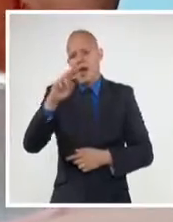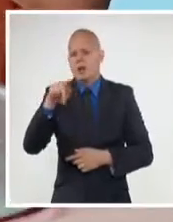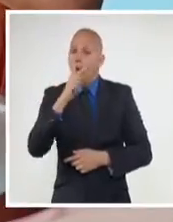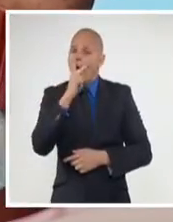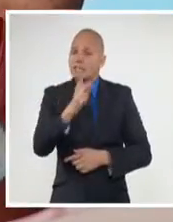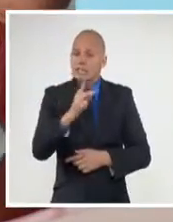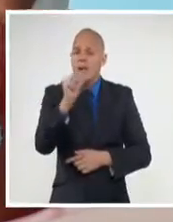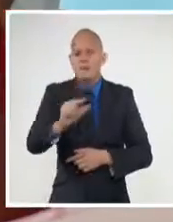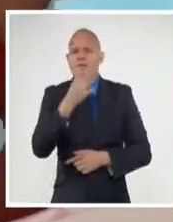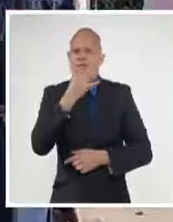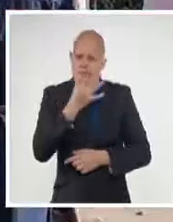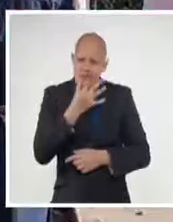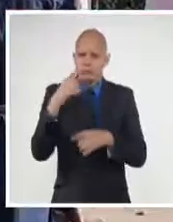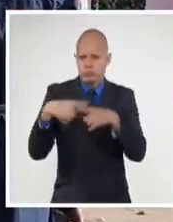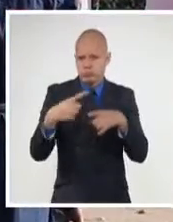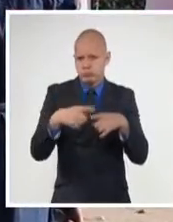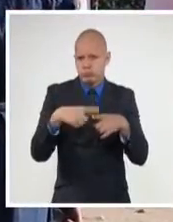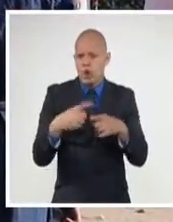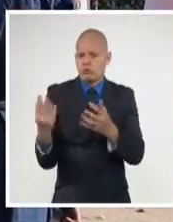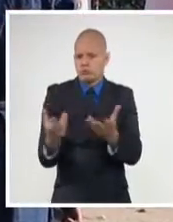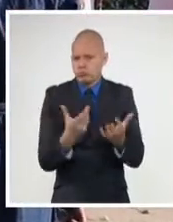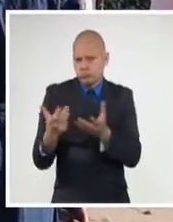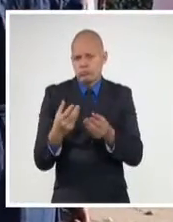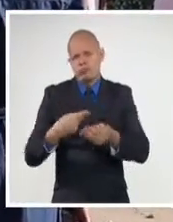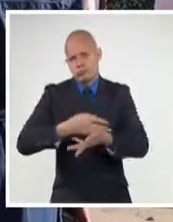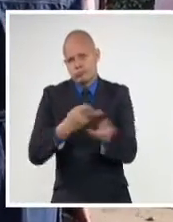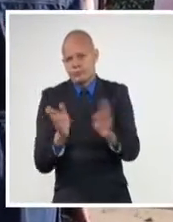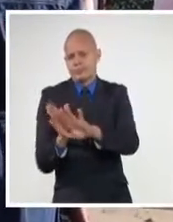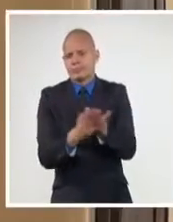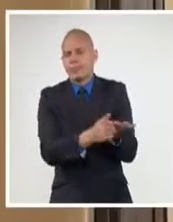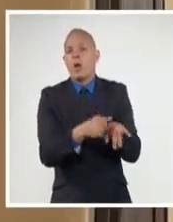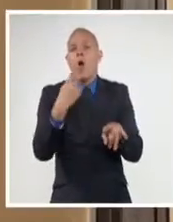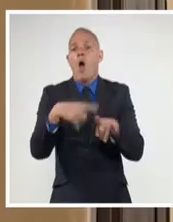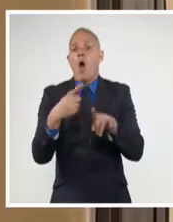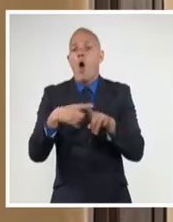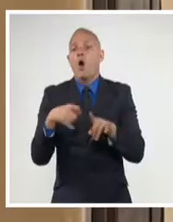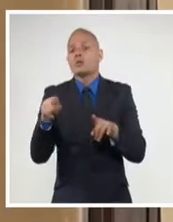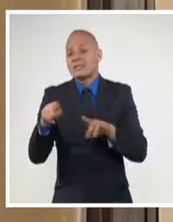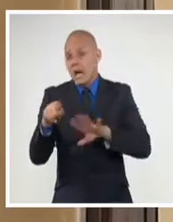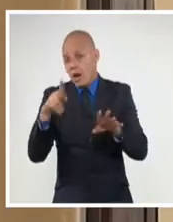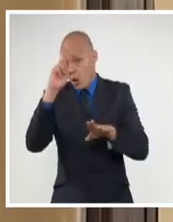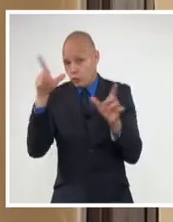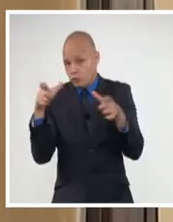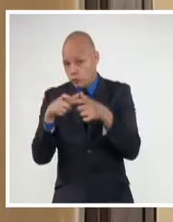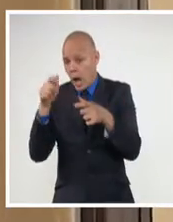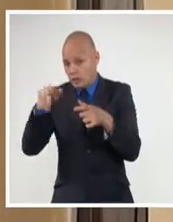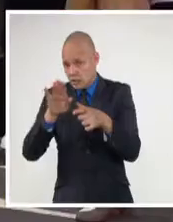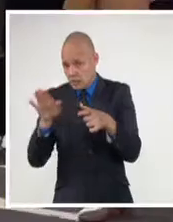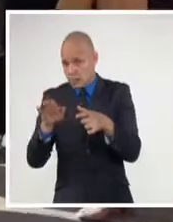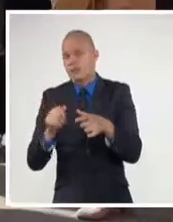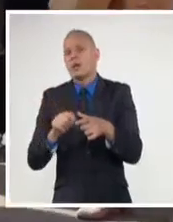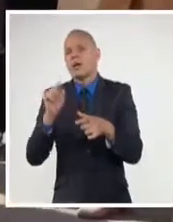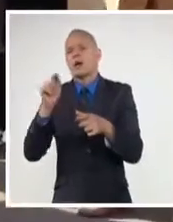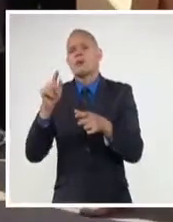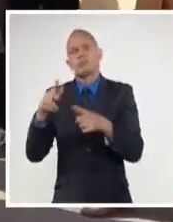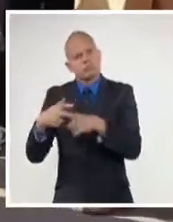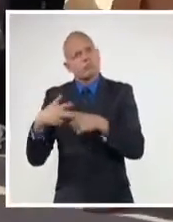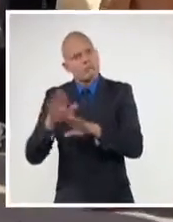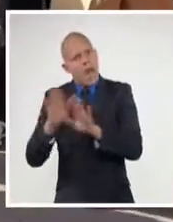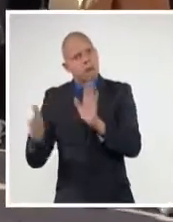atención a la familia. Asimismo, se reparó el consultorio 1 del médico de la familia de la localidad La Purísima, que también recibió